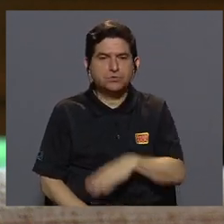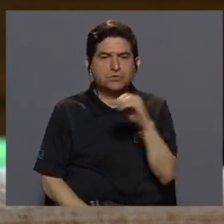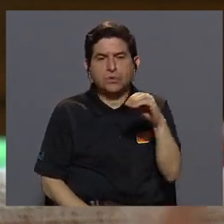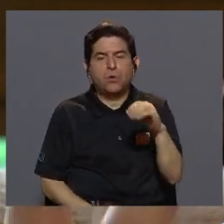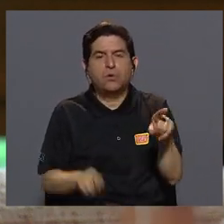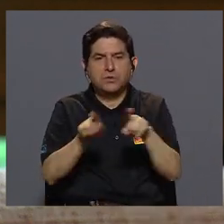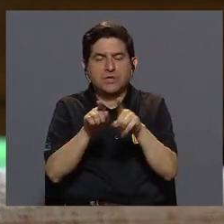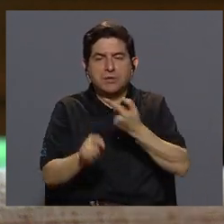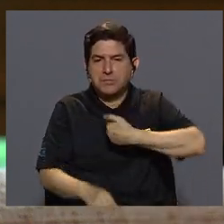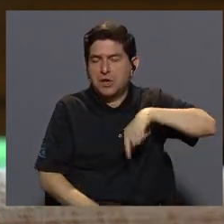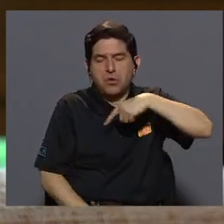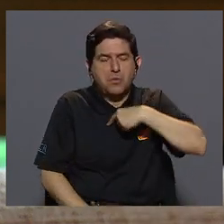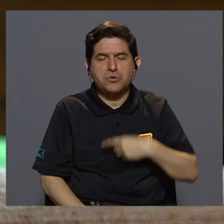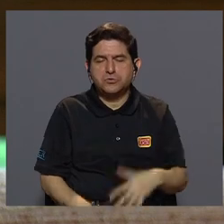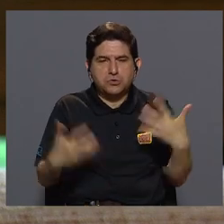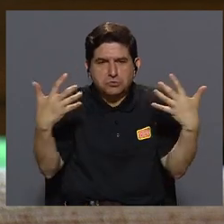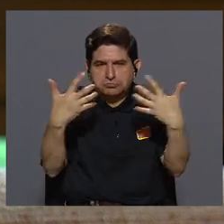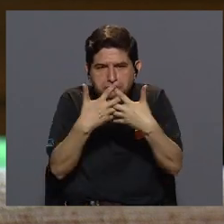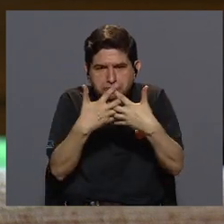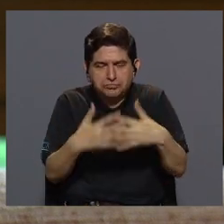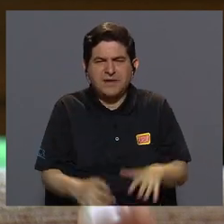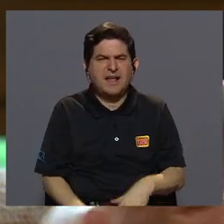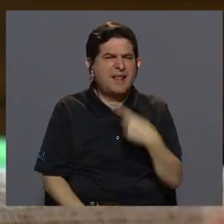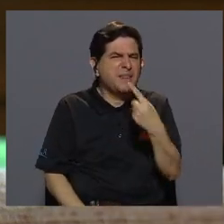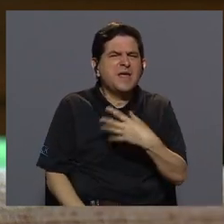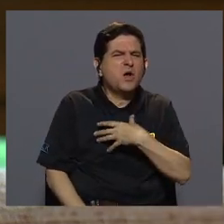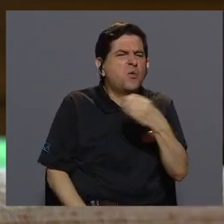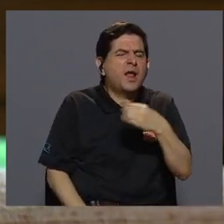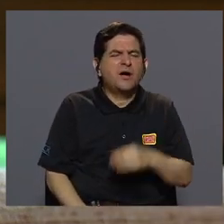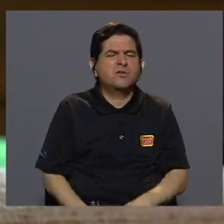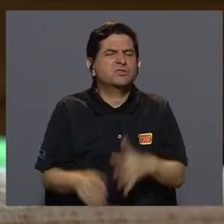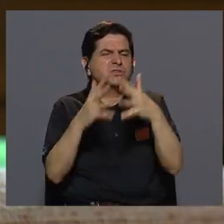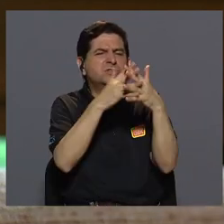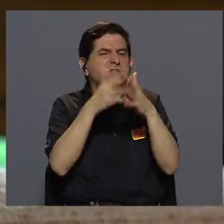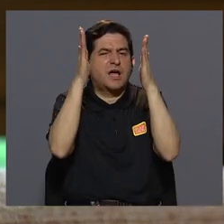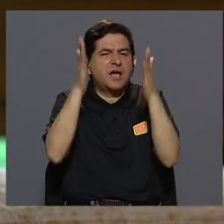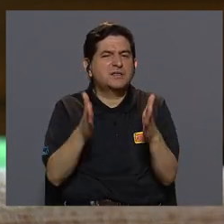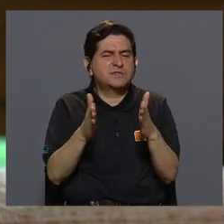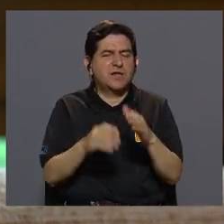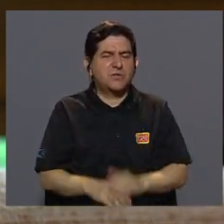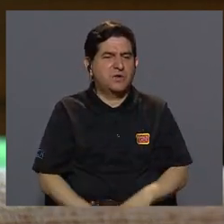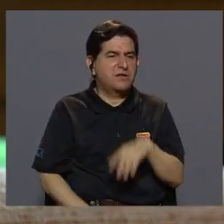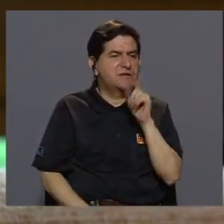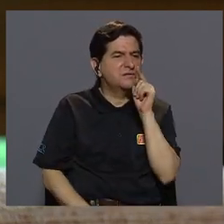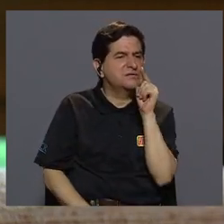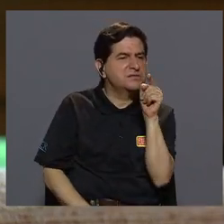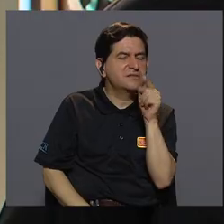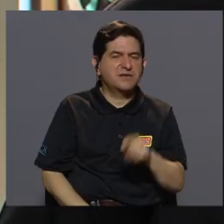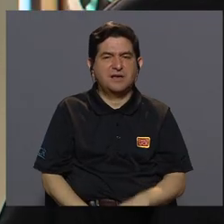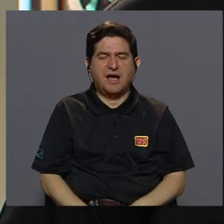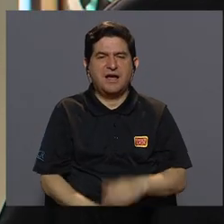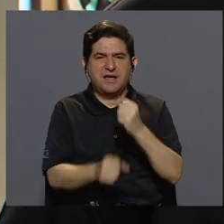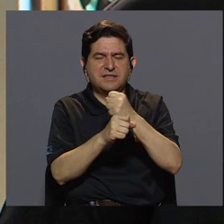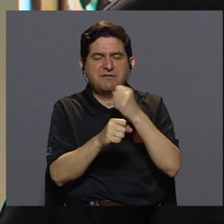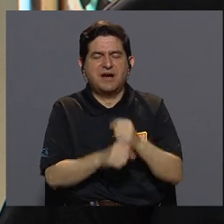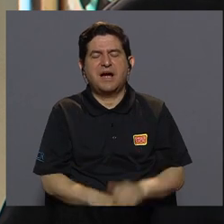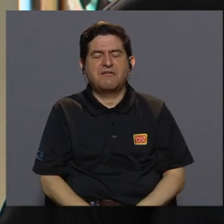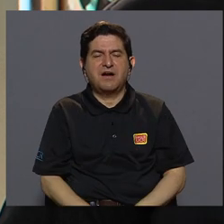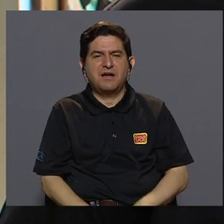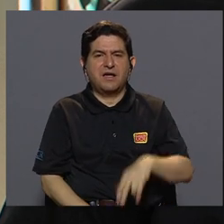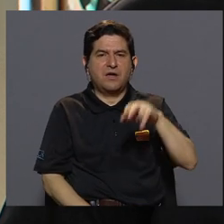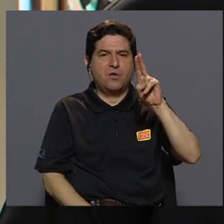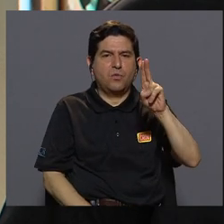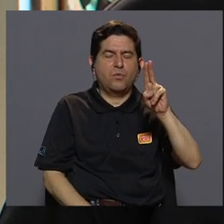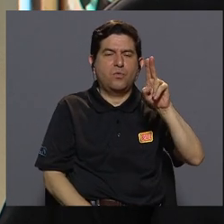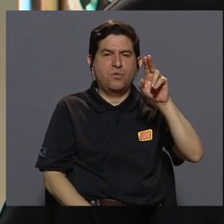morenos como bueno, nosotros, ¿verdad? Y digo yo blancos, eran los gringos que estaban en la United Fruit y